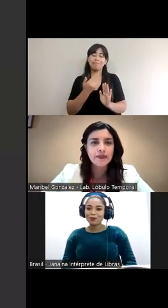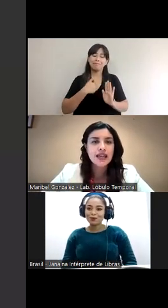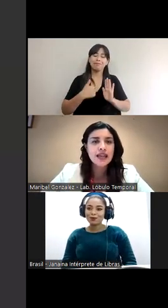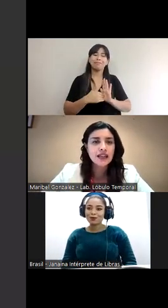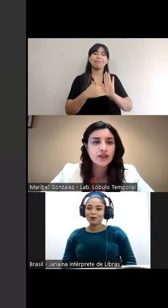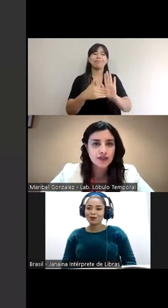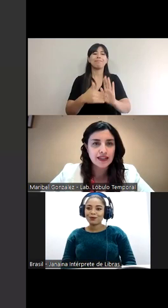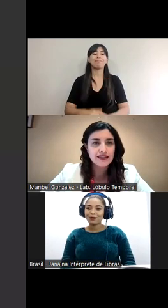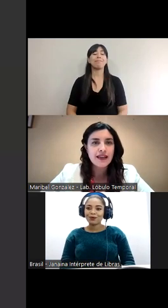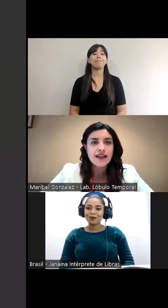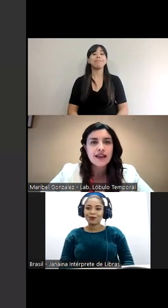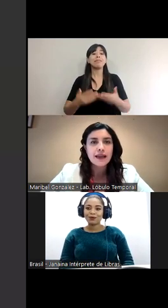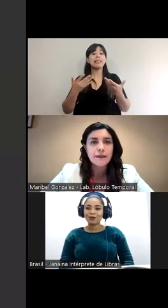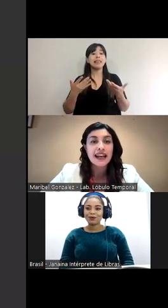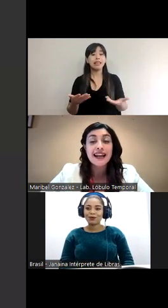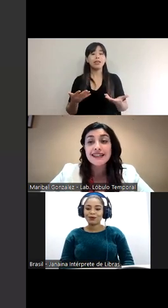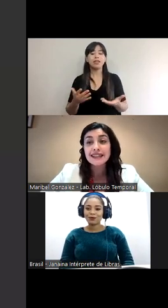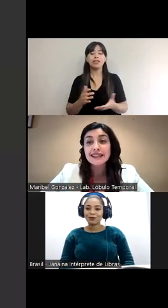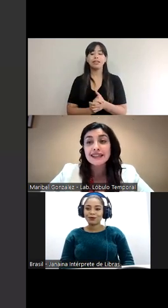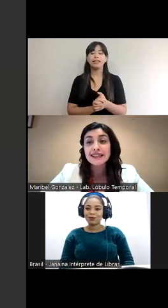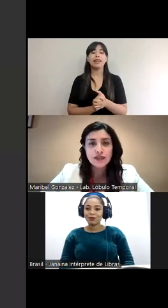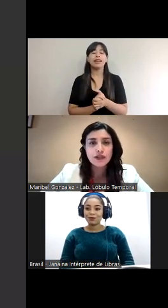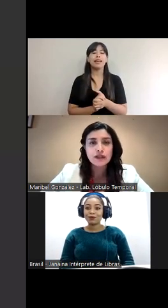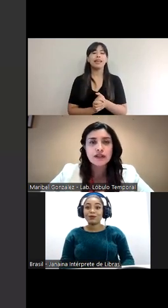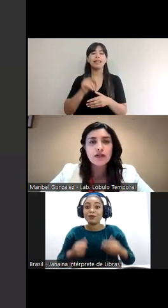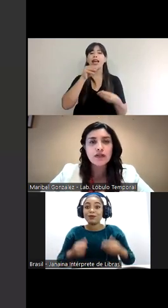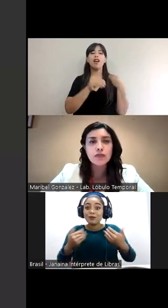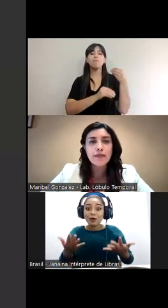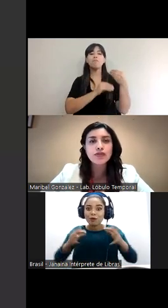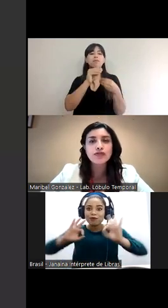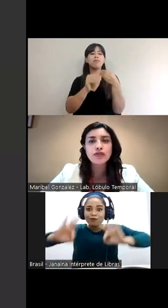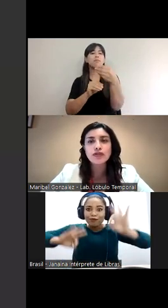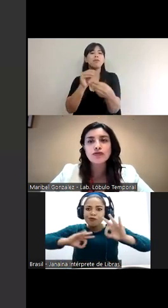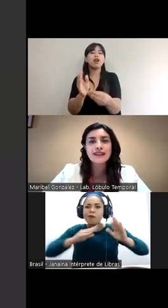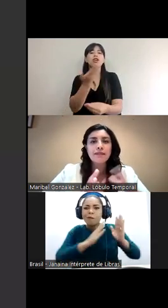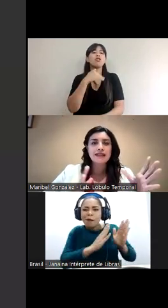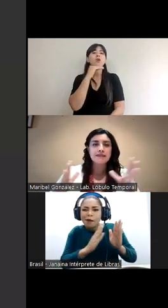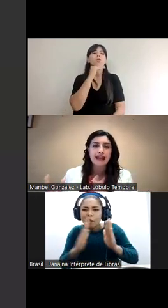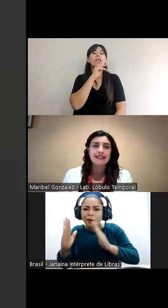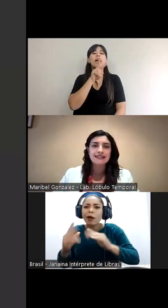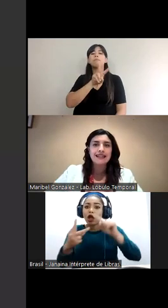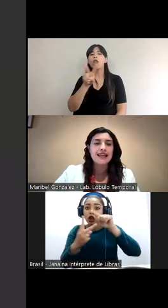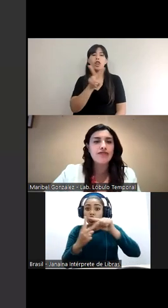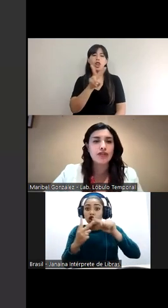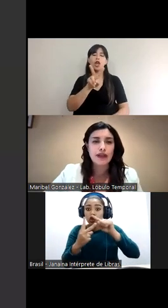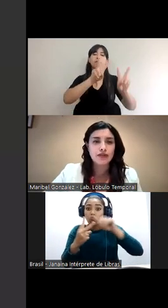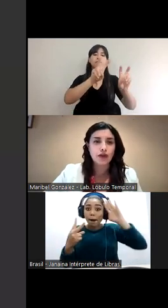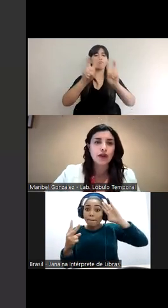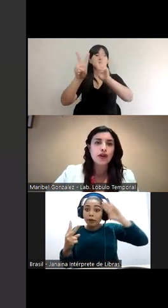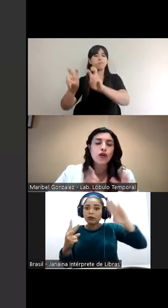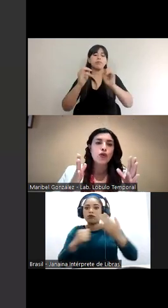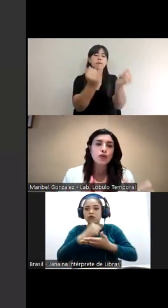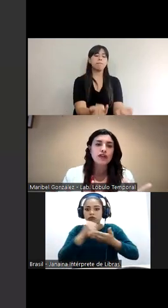Siguiente. Entonces, para realizar este proceso, ocupamos dos fuentes principales de